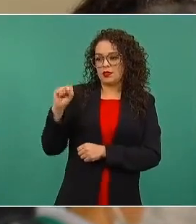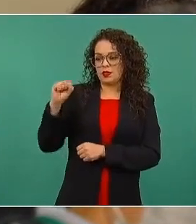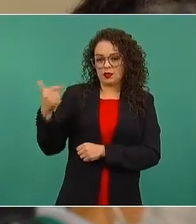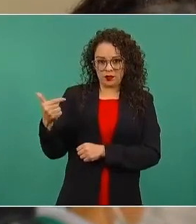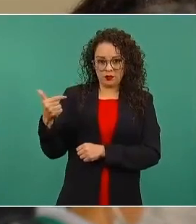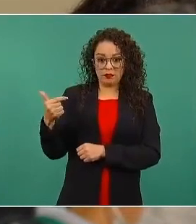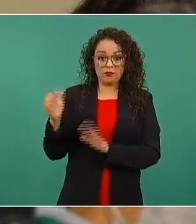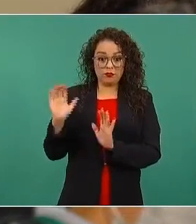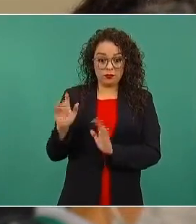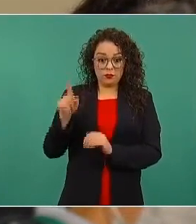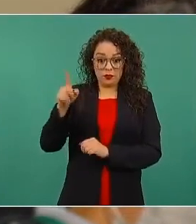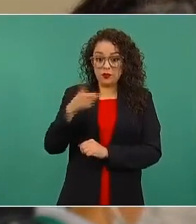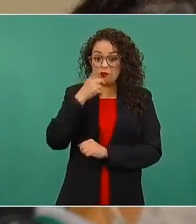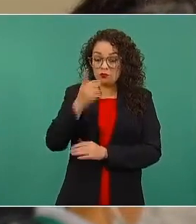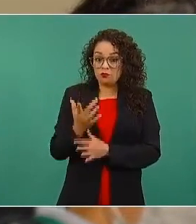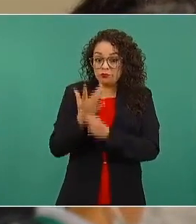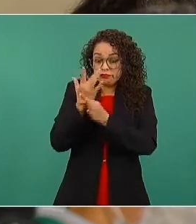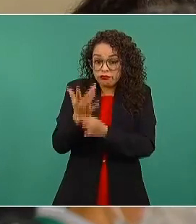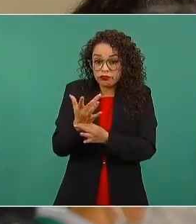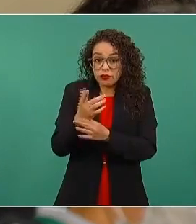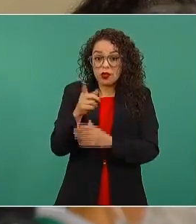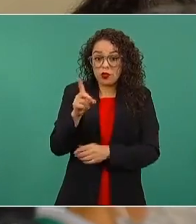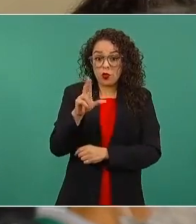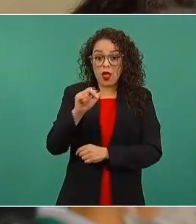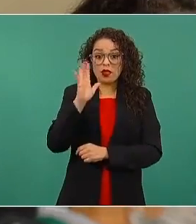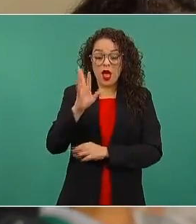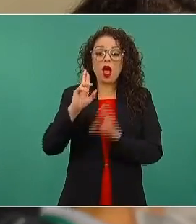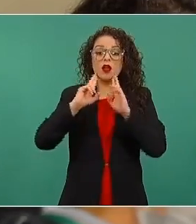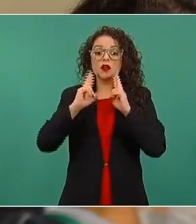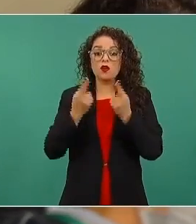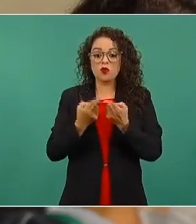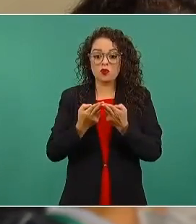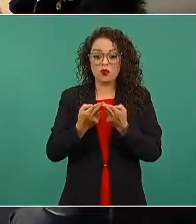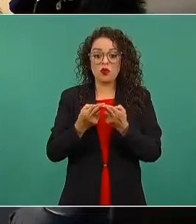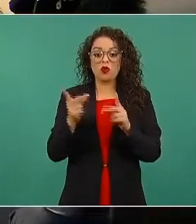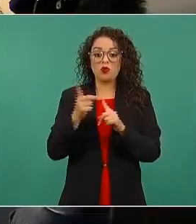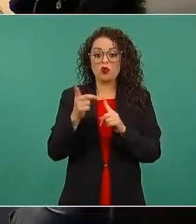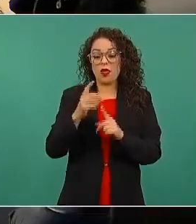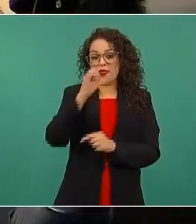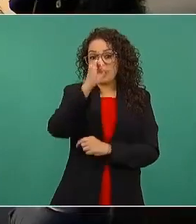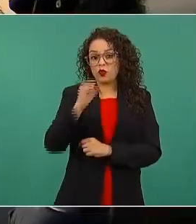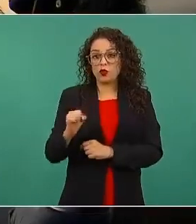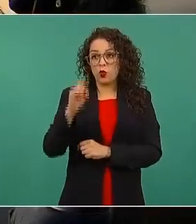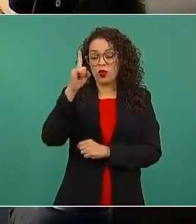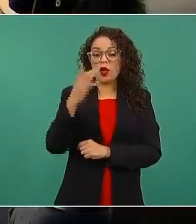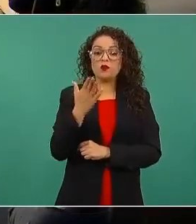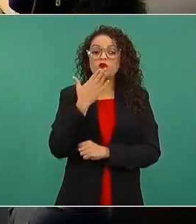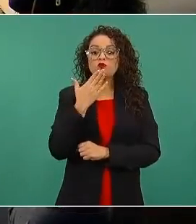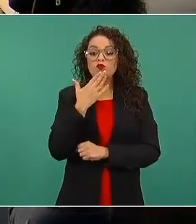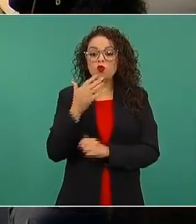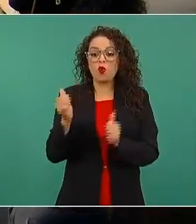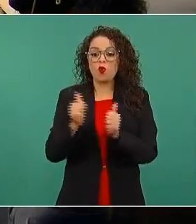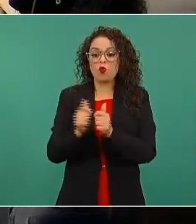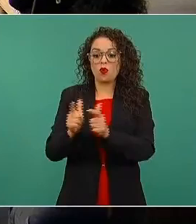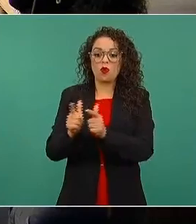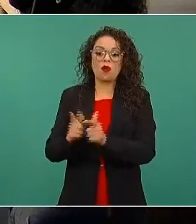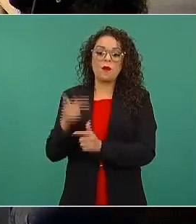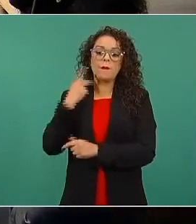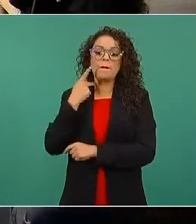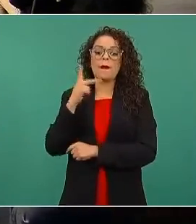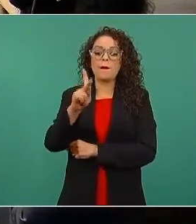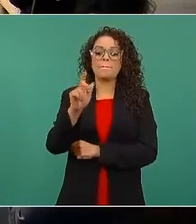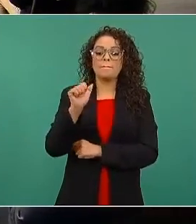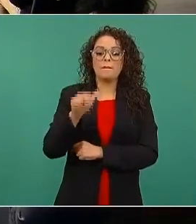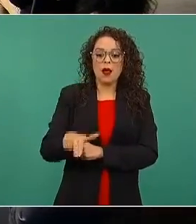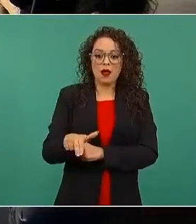pública. Ya tuvo una reunión política en el sur de Sonora con panistas, está tratando de